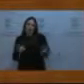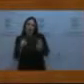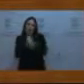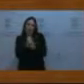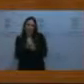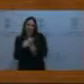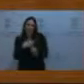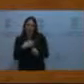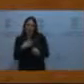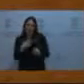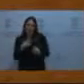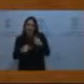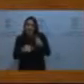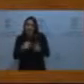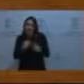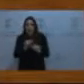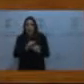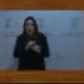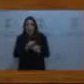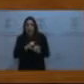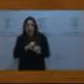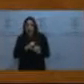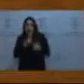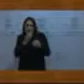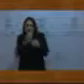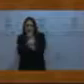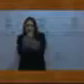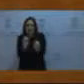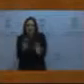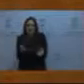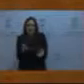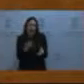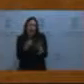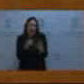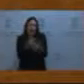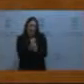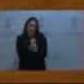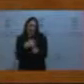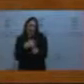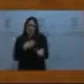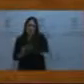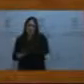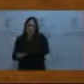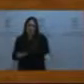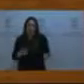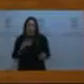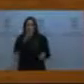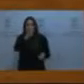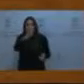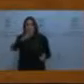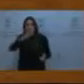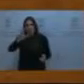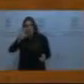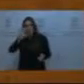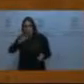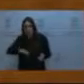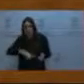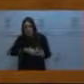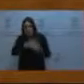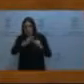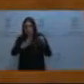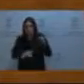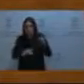las familias esperando, sin saber nada. No puede tener a 355 menores alojados en